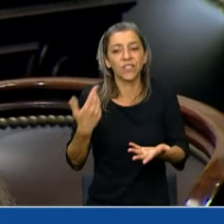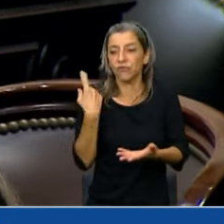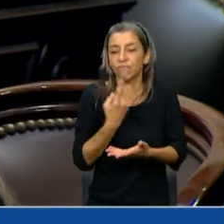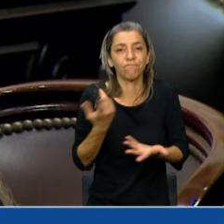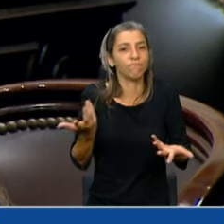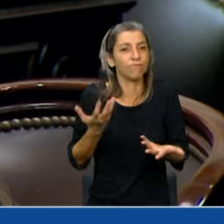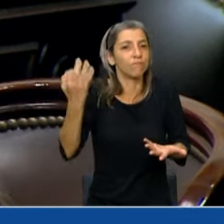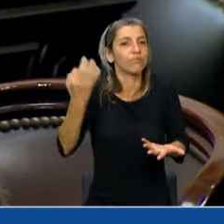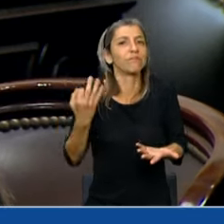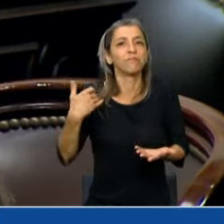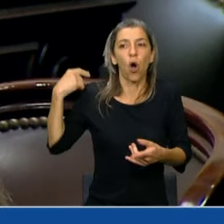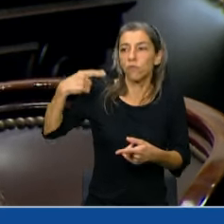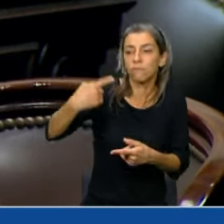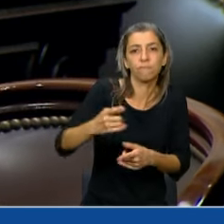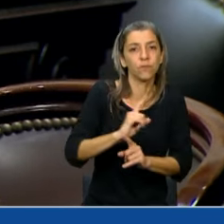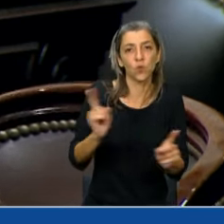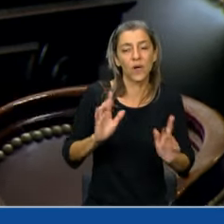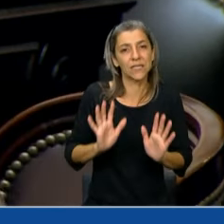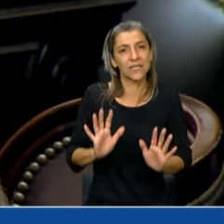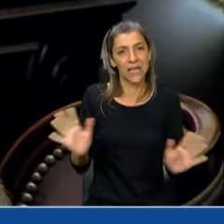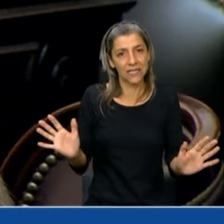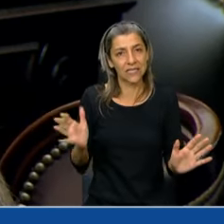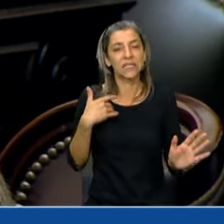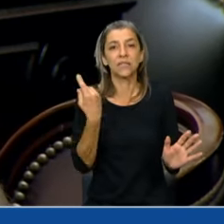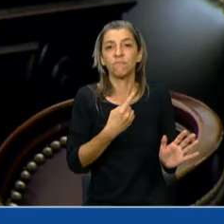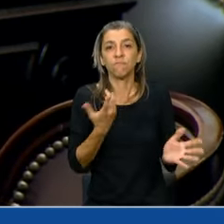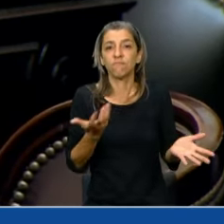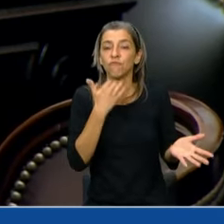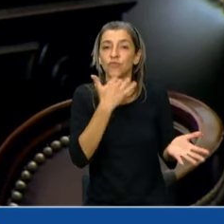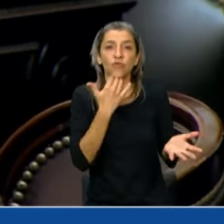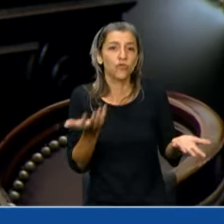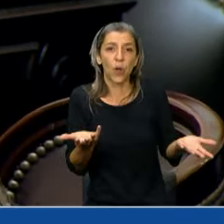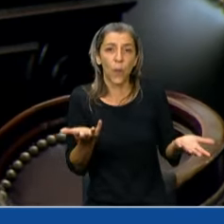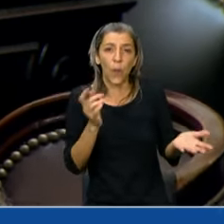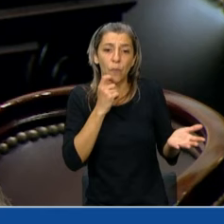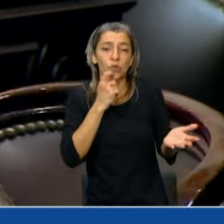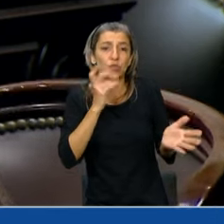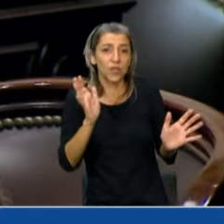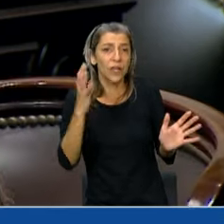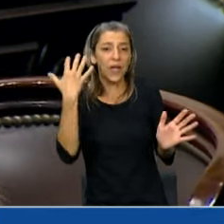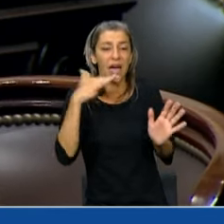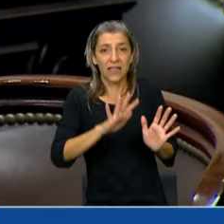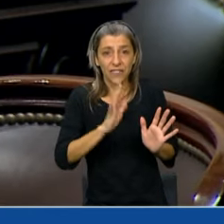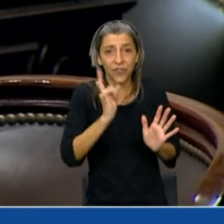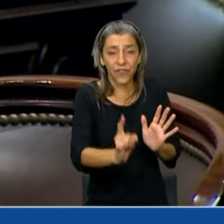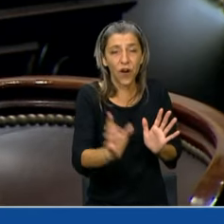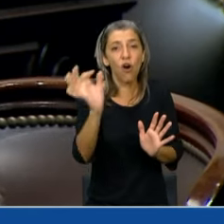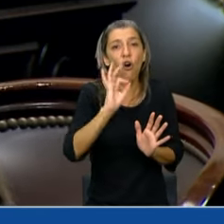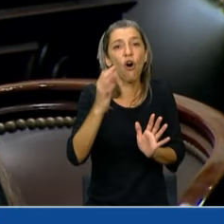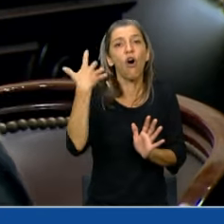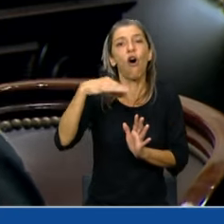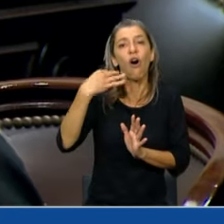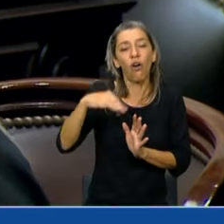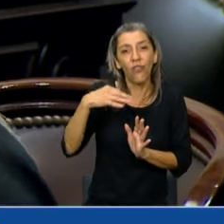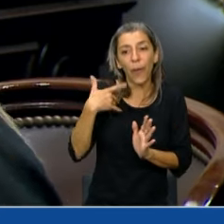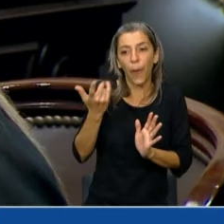usual además no son de libre disponibilidad sino que deben ingresarse al mulk si bien no hay obligación de liquidar